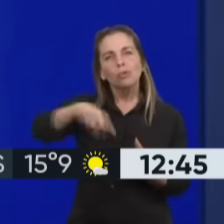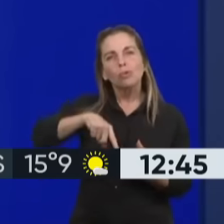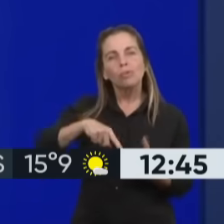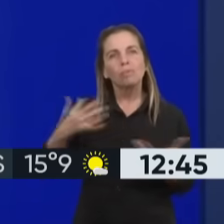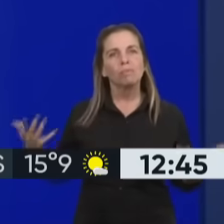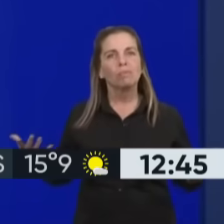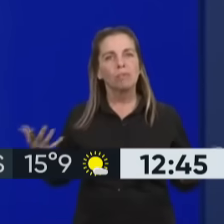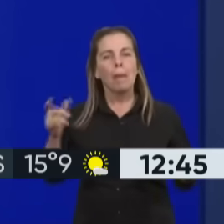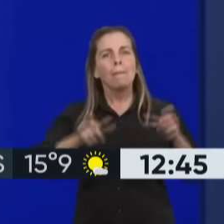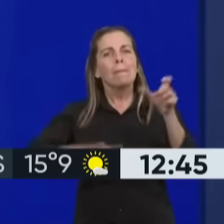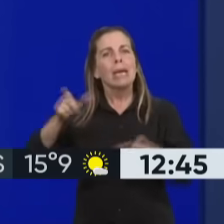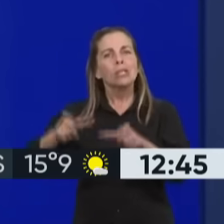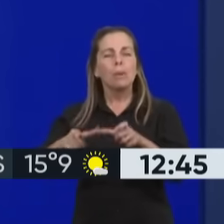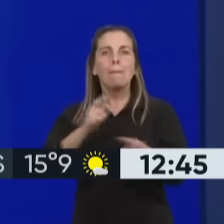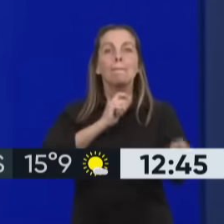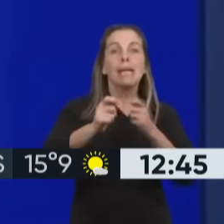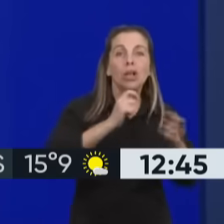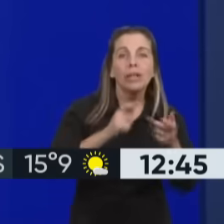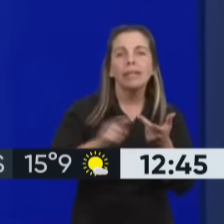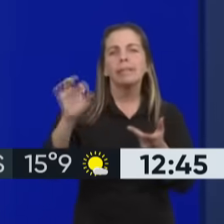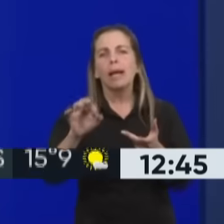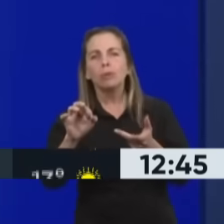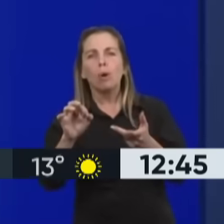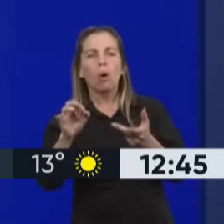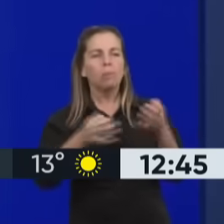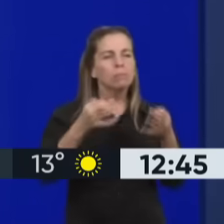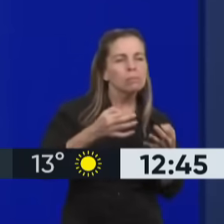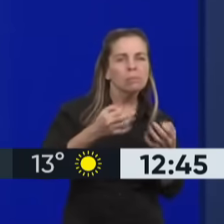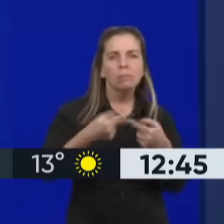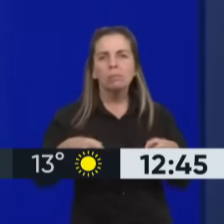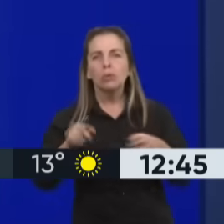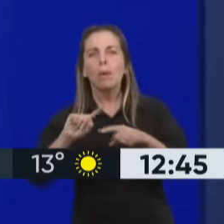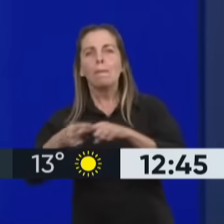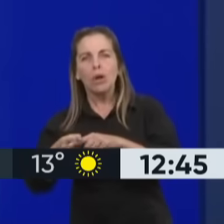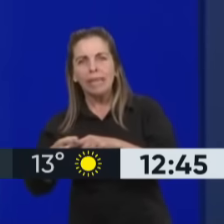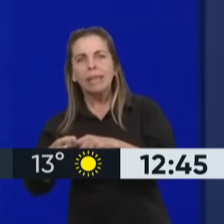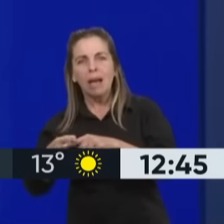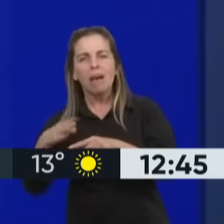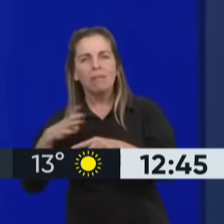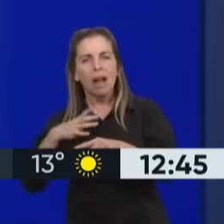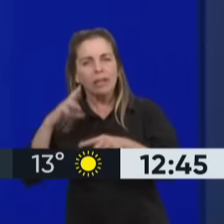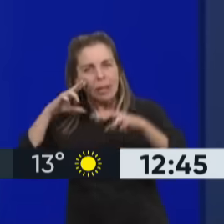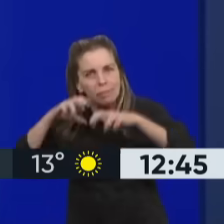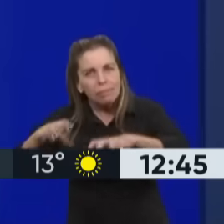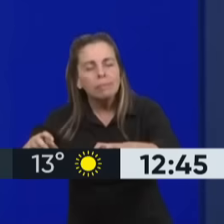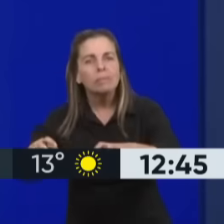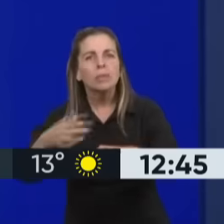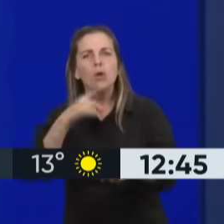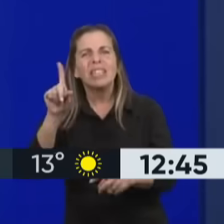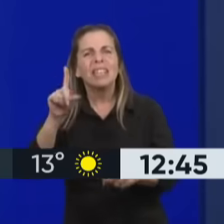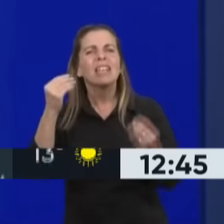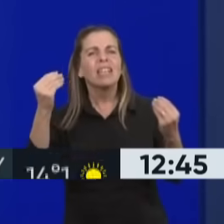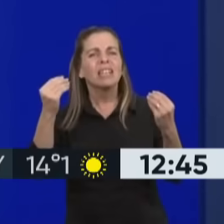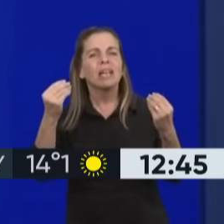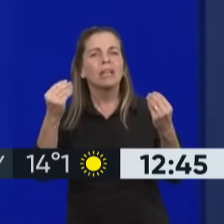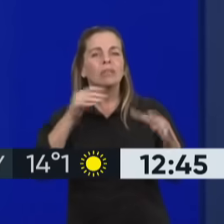los analistas o los periodistas o los que se dedican a mirar la política qué es lo que tenemos enfrente, qué es